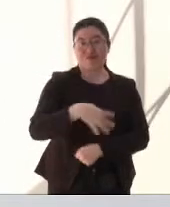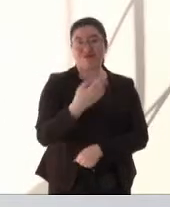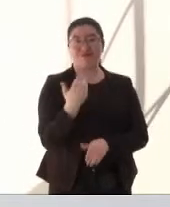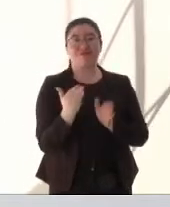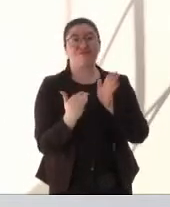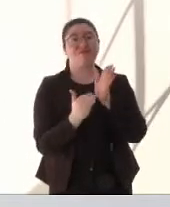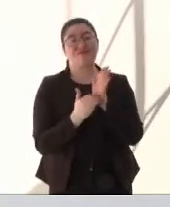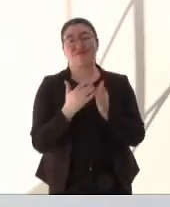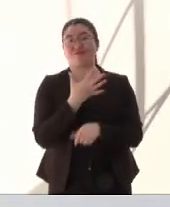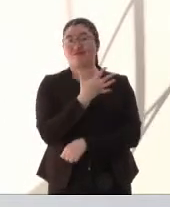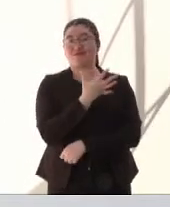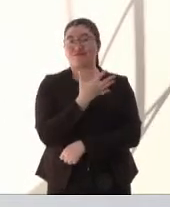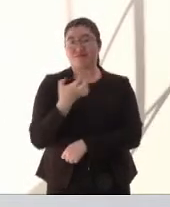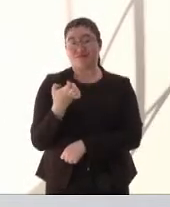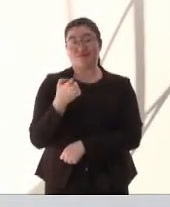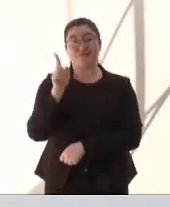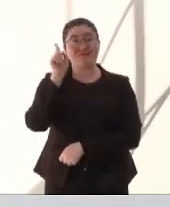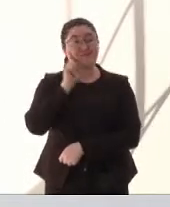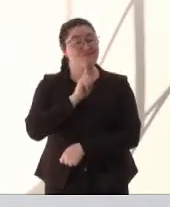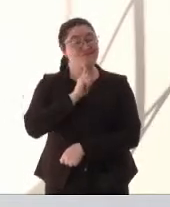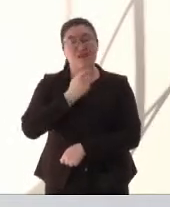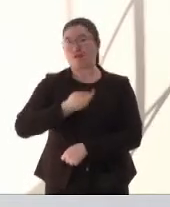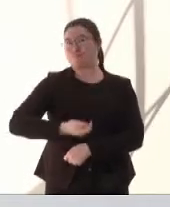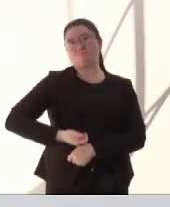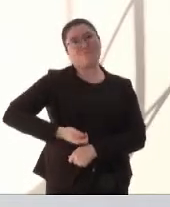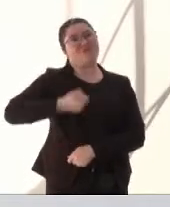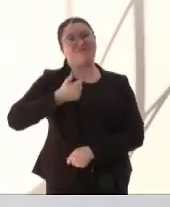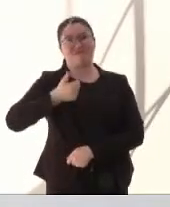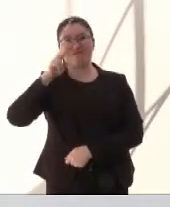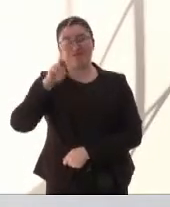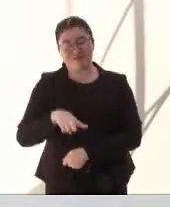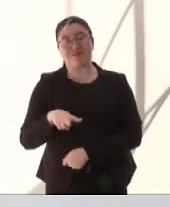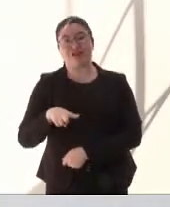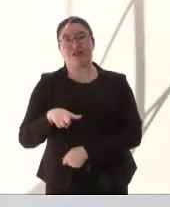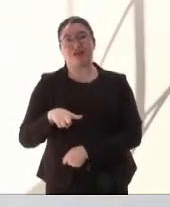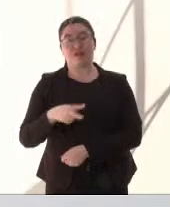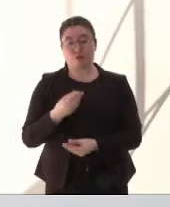14,500 mujeres por primera vez. Se proporcionaron